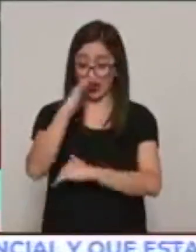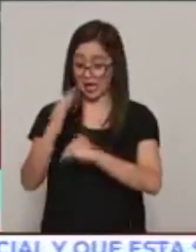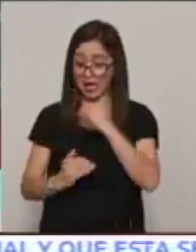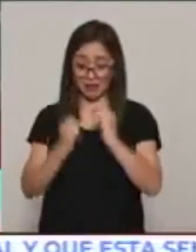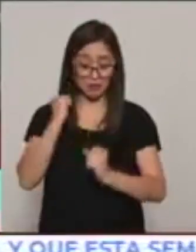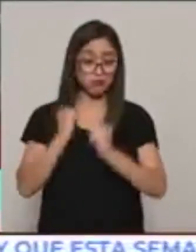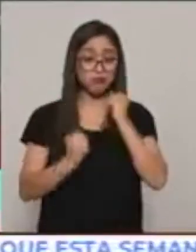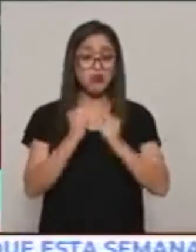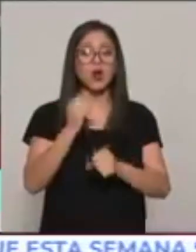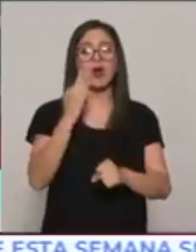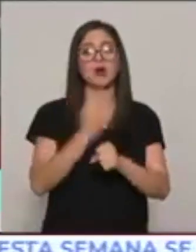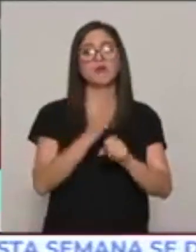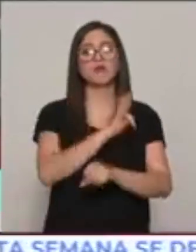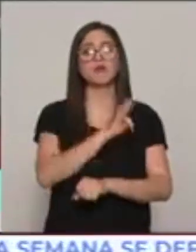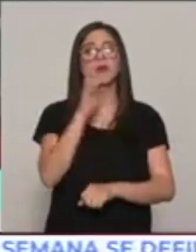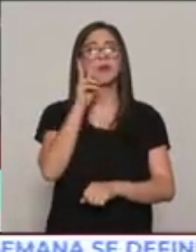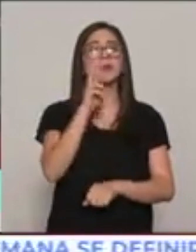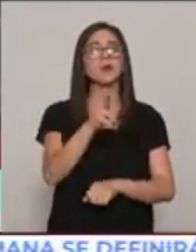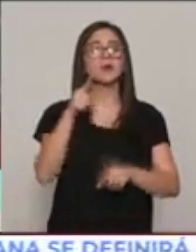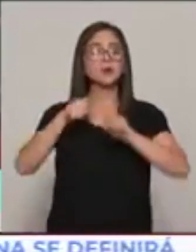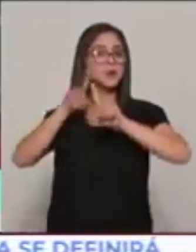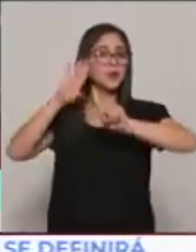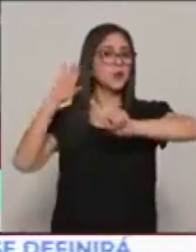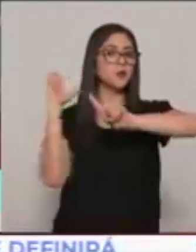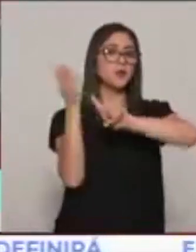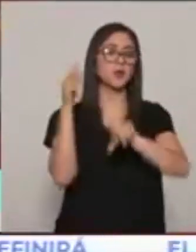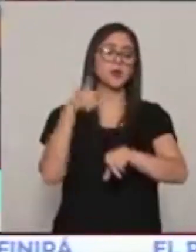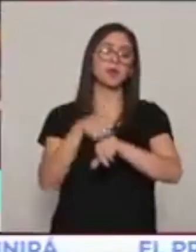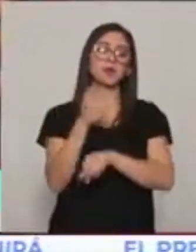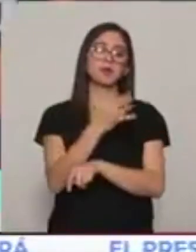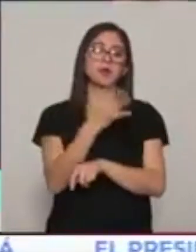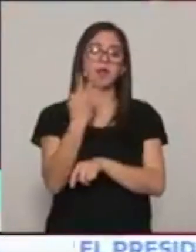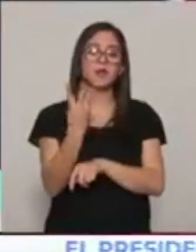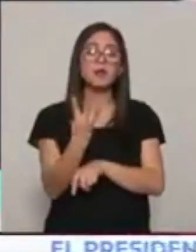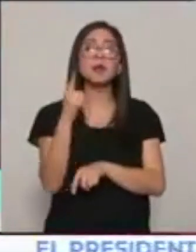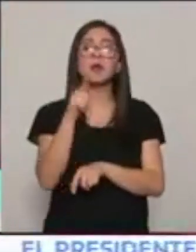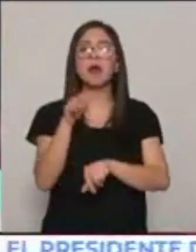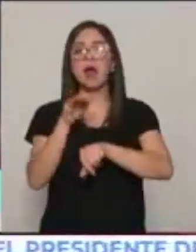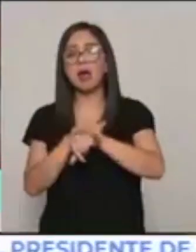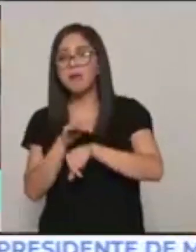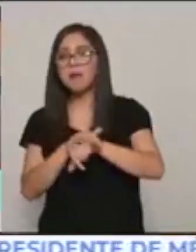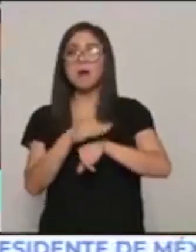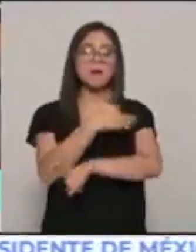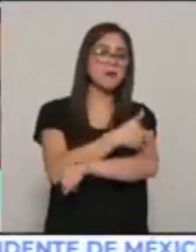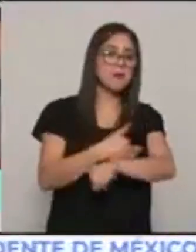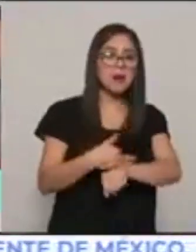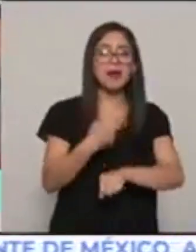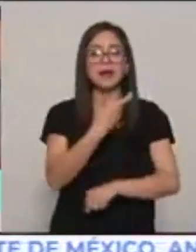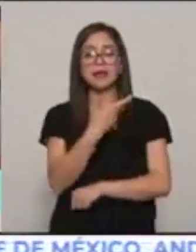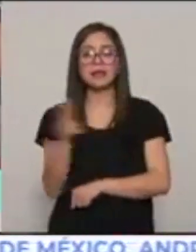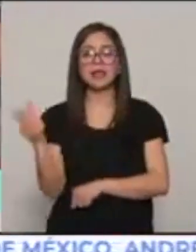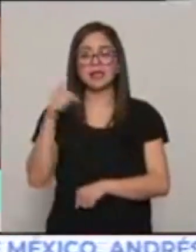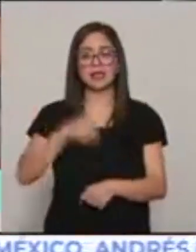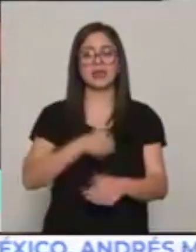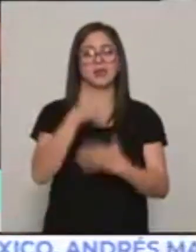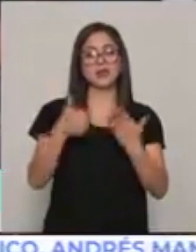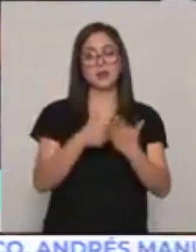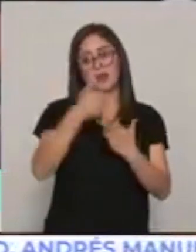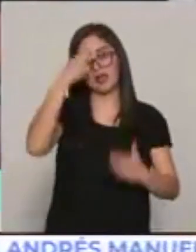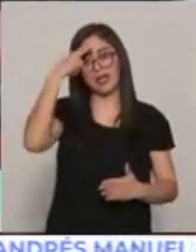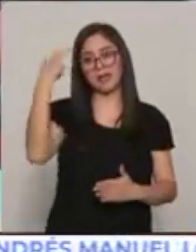que disfrutar el Super Bowl 54 que con los amigos y los familiares en un restaurante aquí en la Ciudad de México. Y